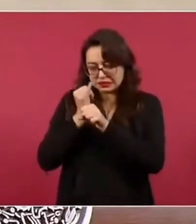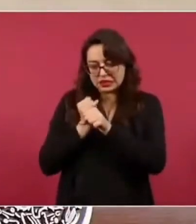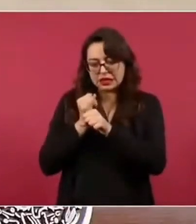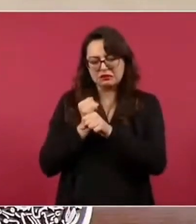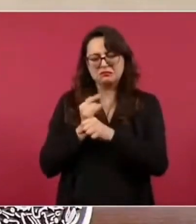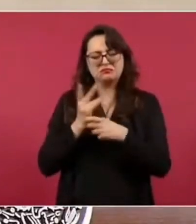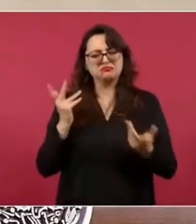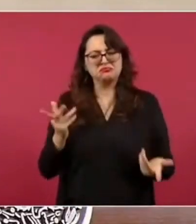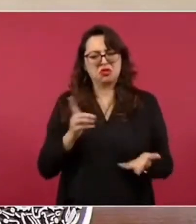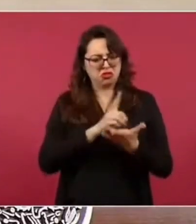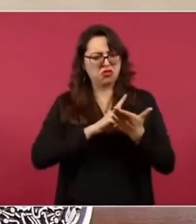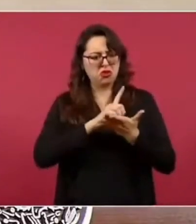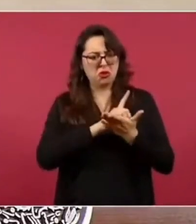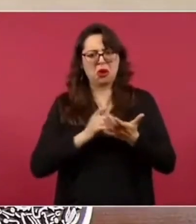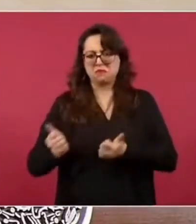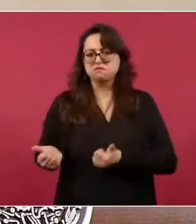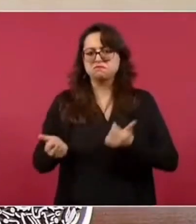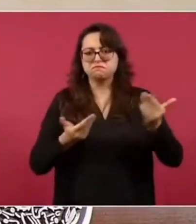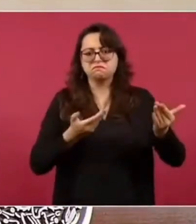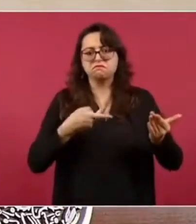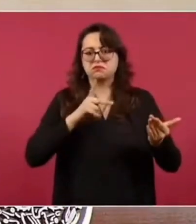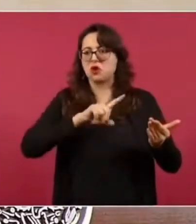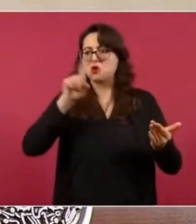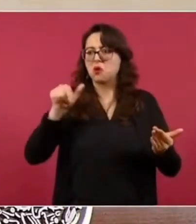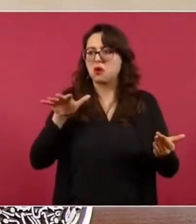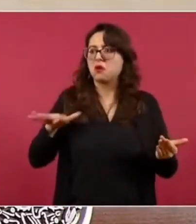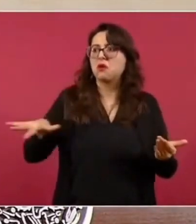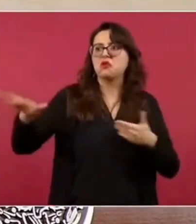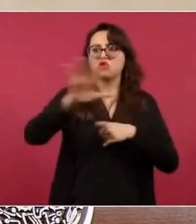lo que nos preocupa del caso de Guanajuato.